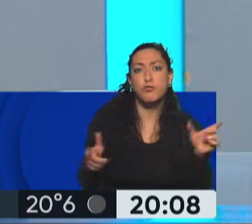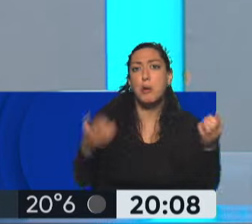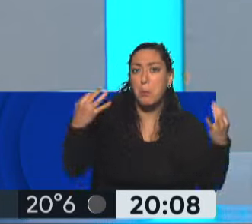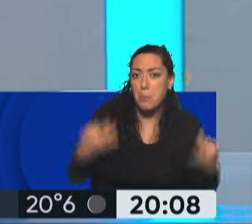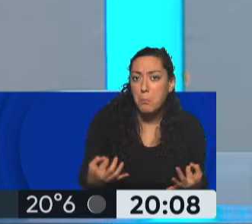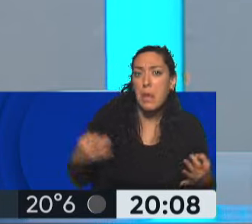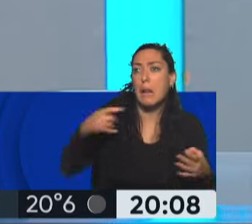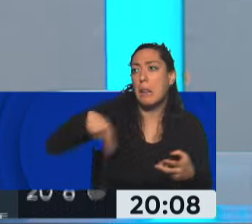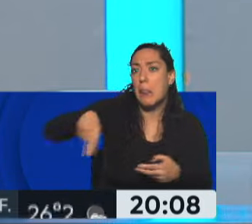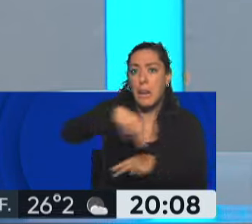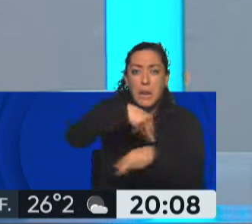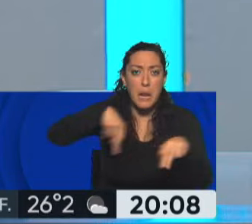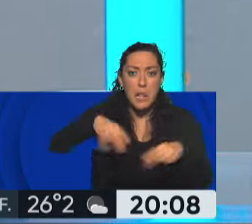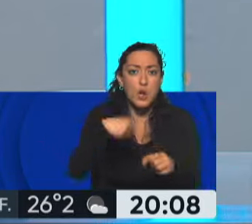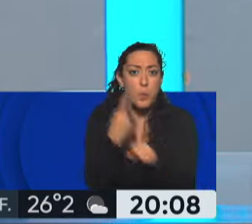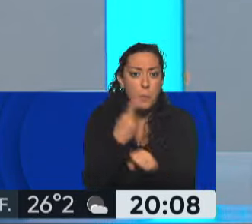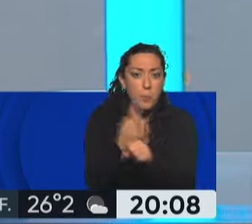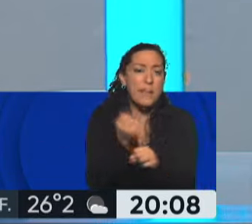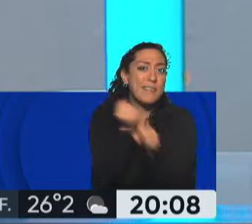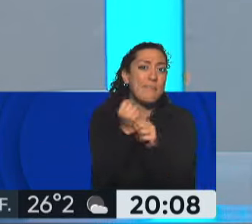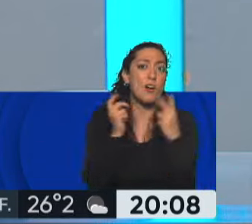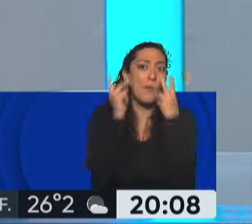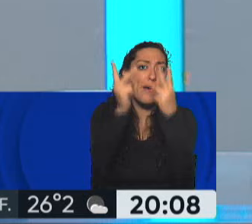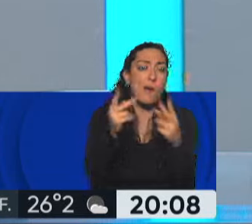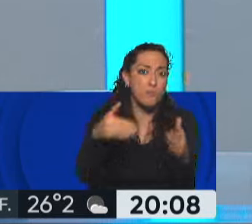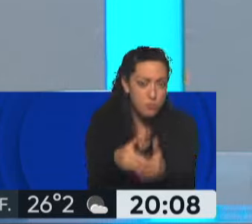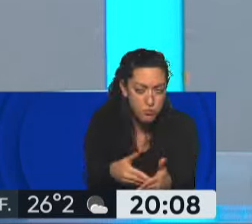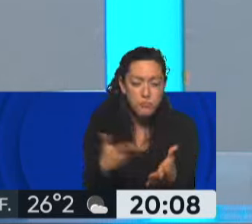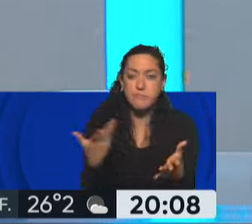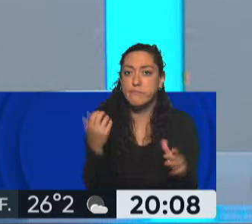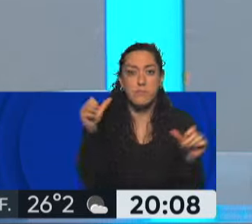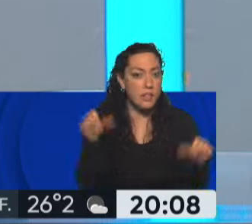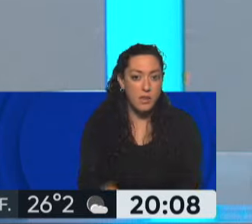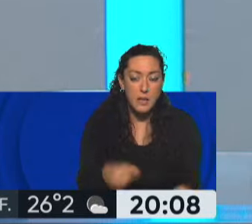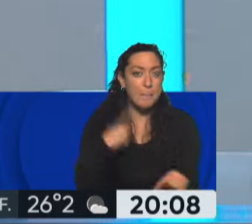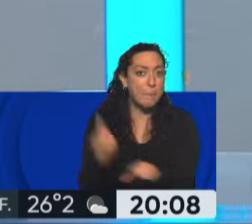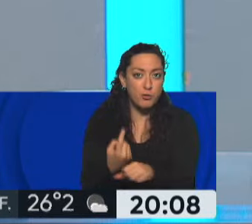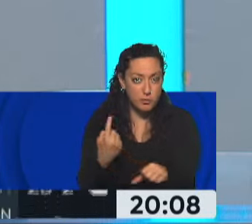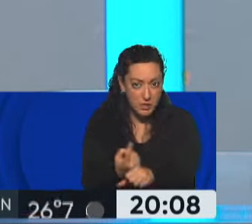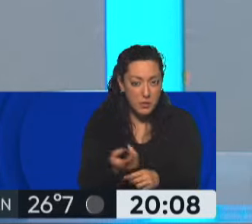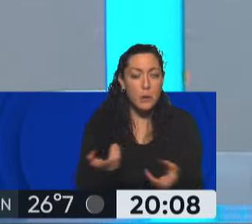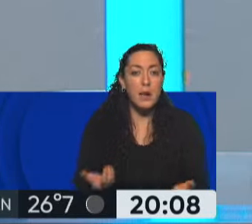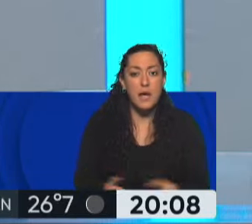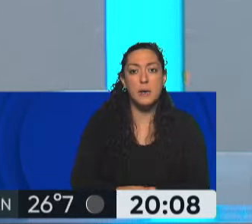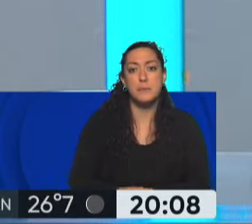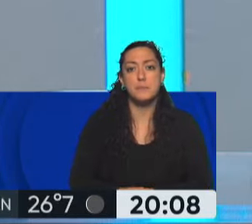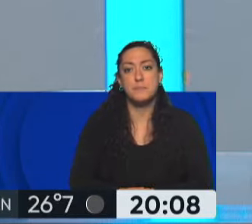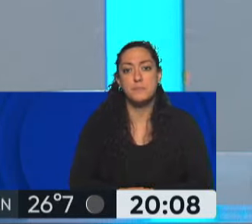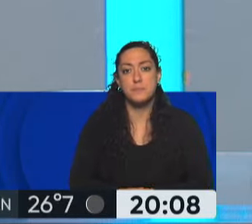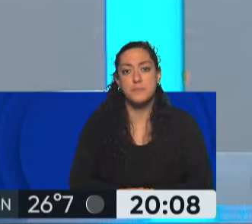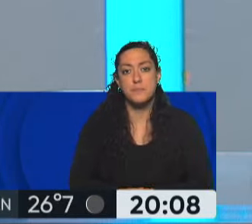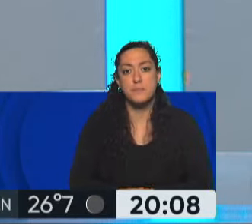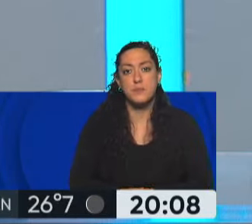tenía derecho a ir a su trabajo como ustedes Acá no era imposible venir este a su trabajo sin sin haber